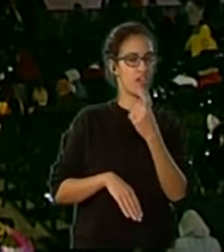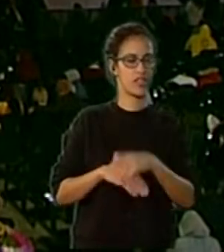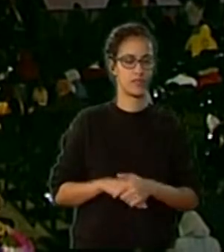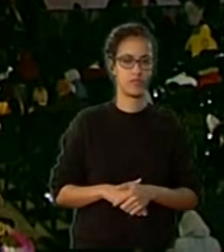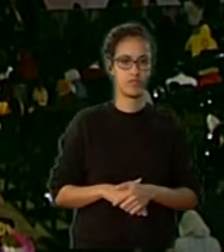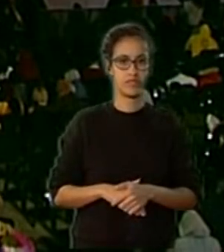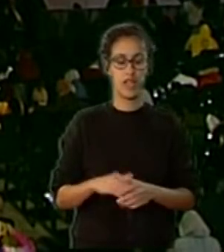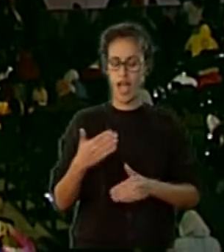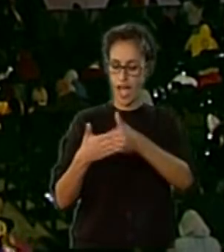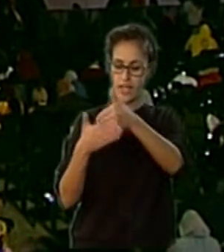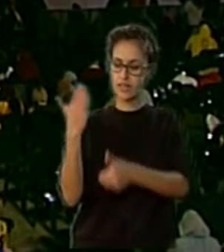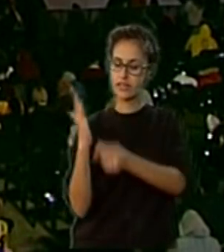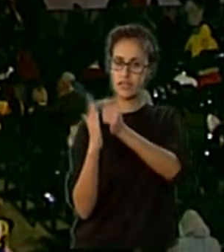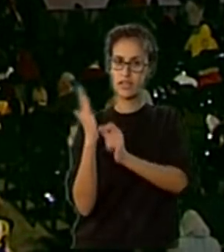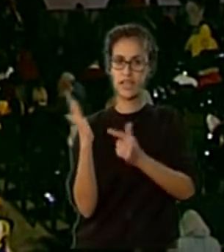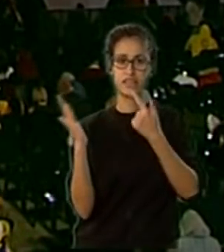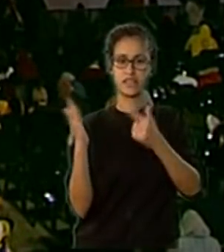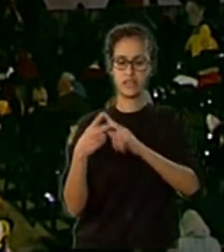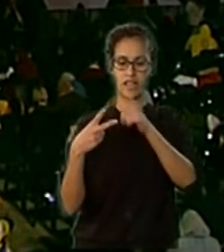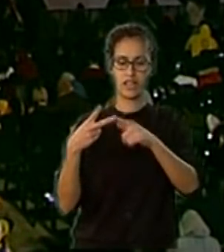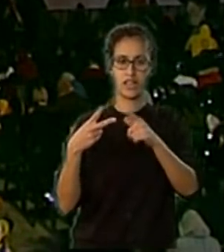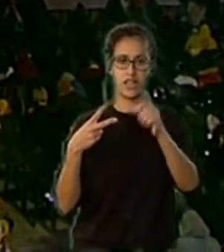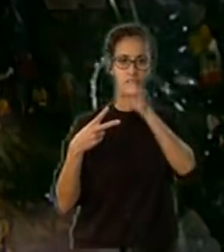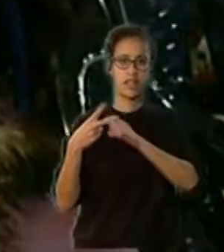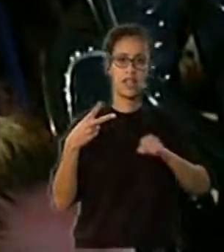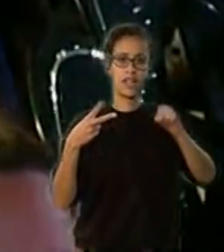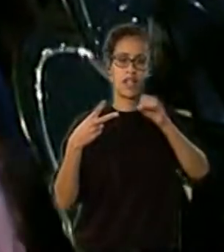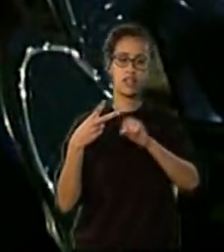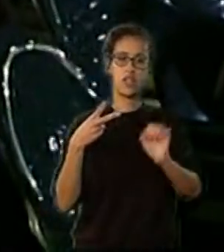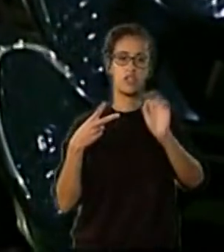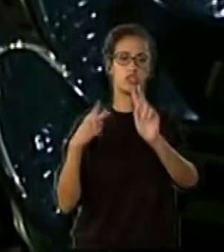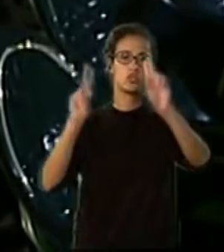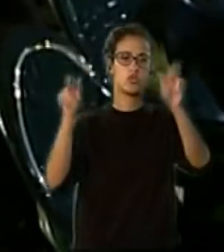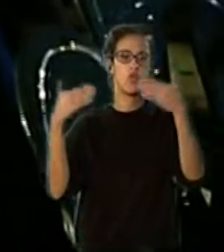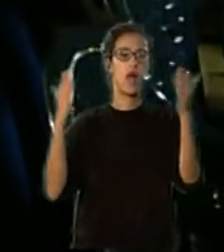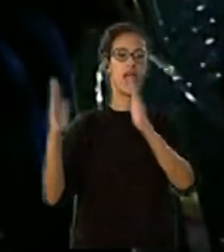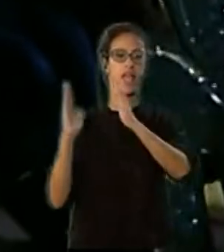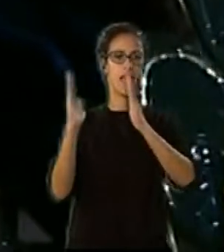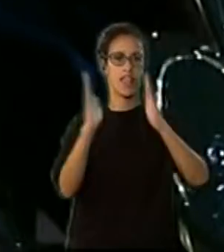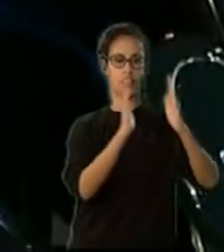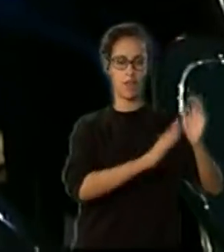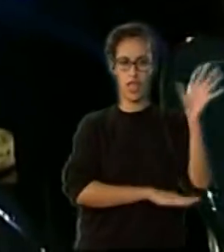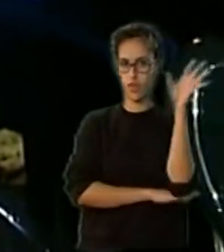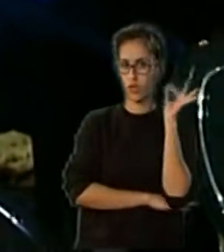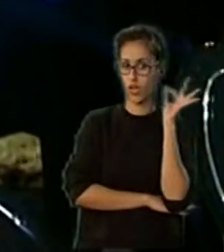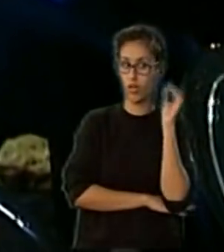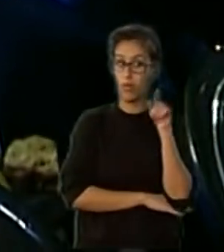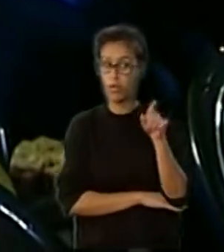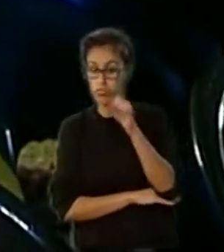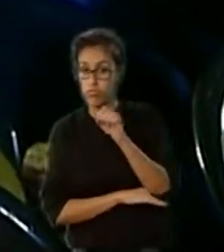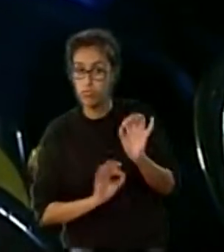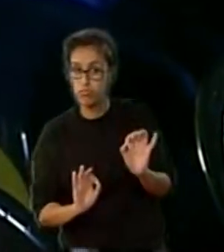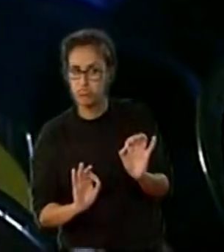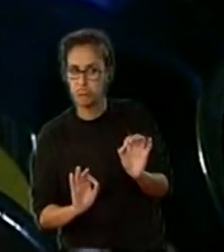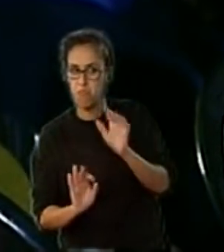Según el guión que tenemos delante, la segunda canción serían Las Etapas de una Mujer. ¿Será esa la que van a cantar? Pues tienen pinta que sí.